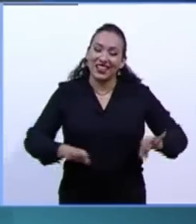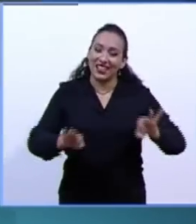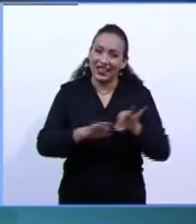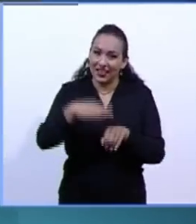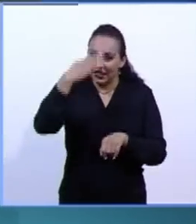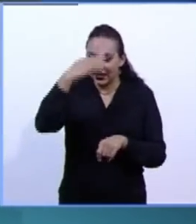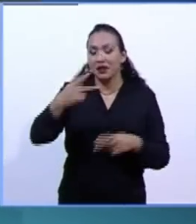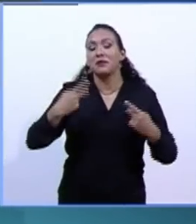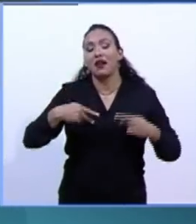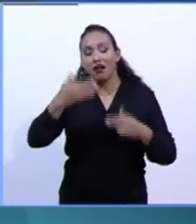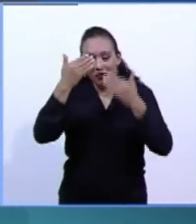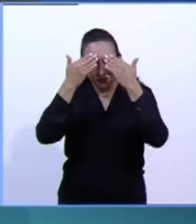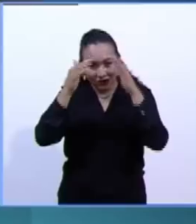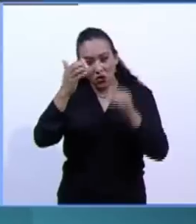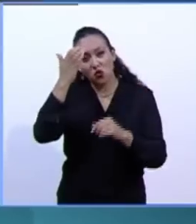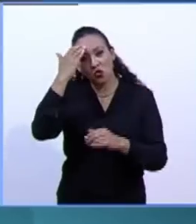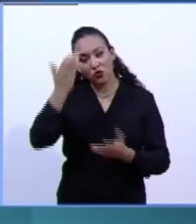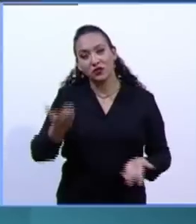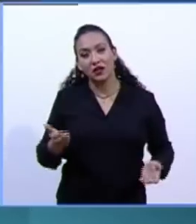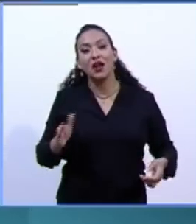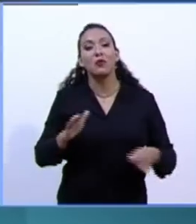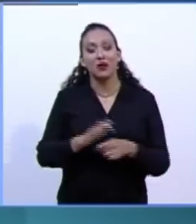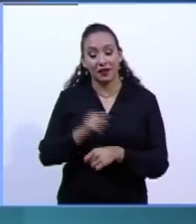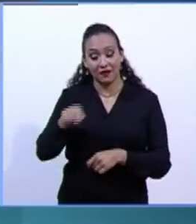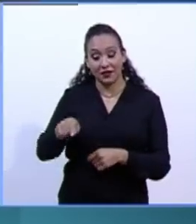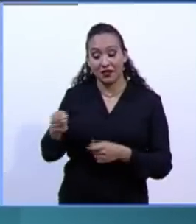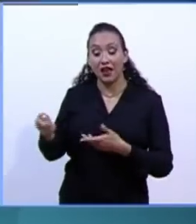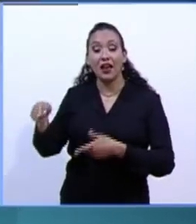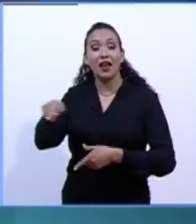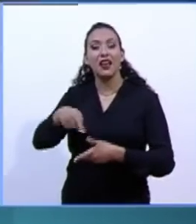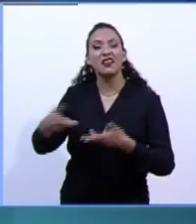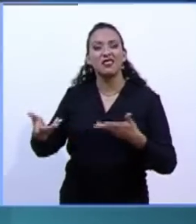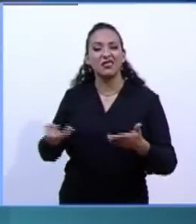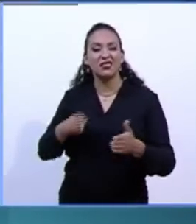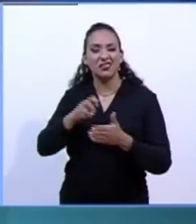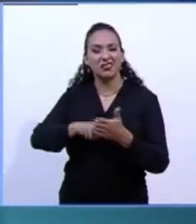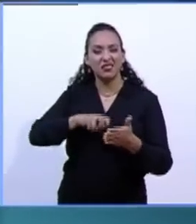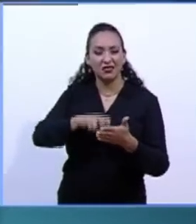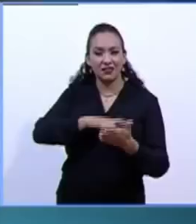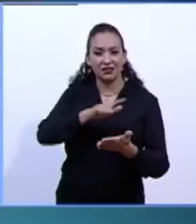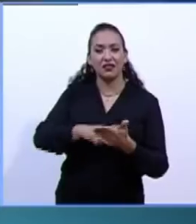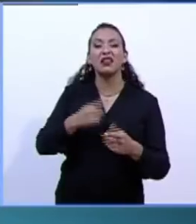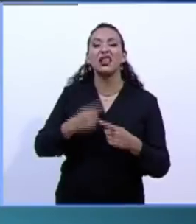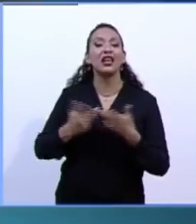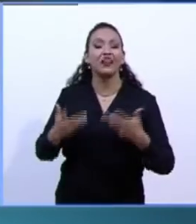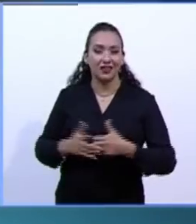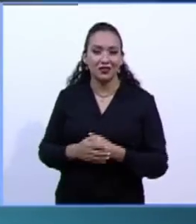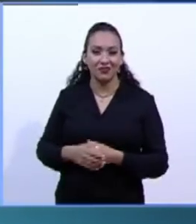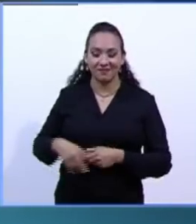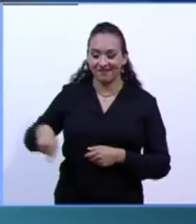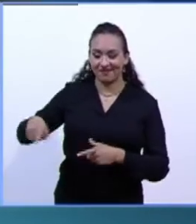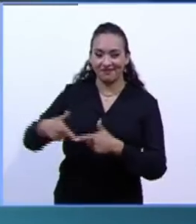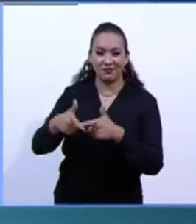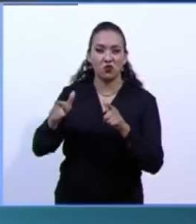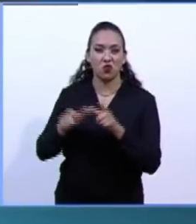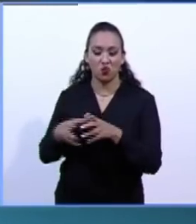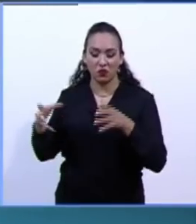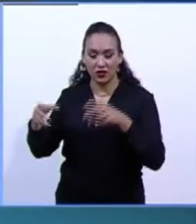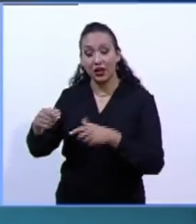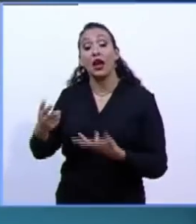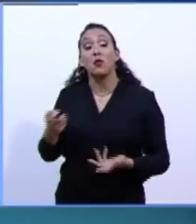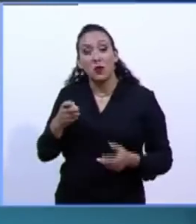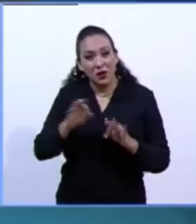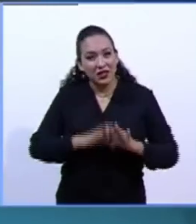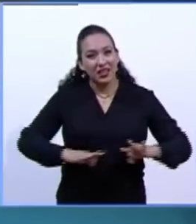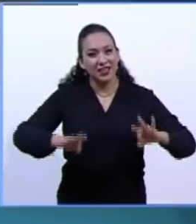estos sistemas no fueron hechos por una preciosidad conceptual, sino que fueron hechos para